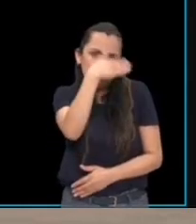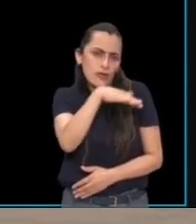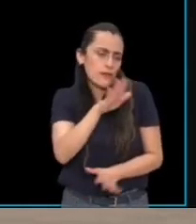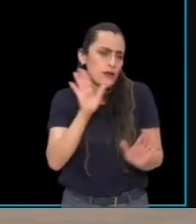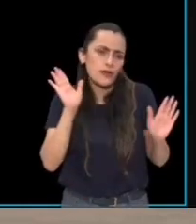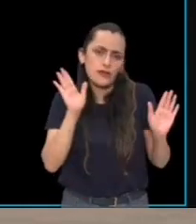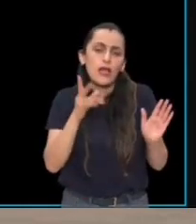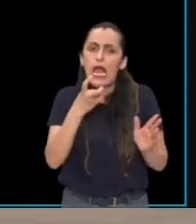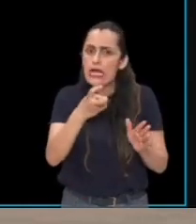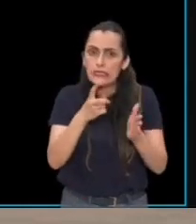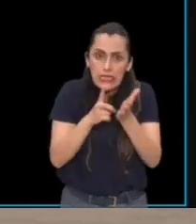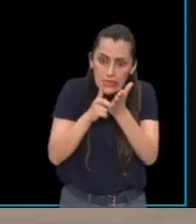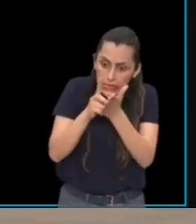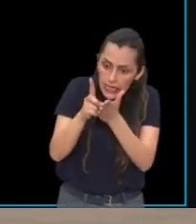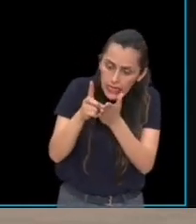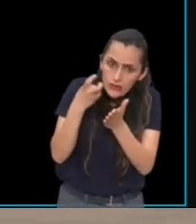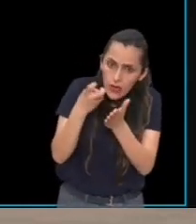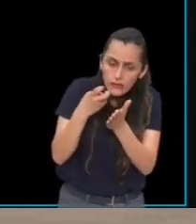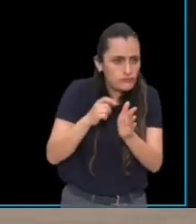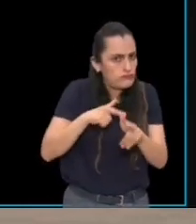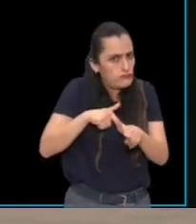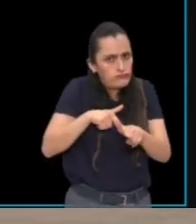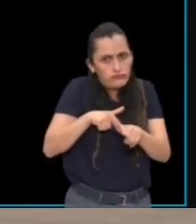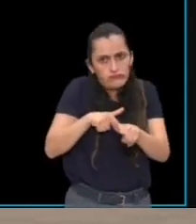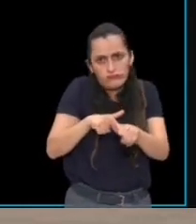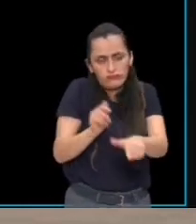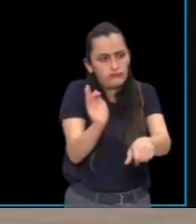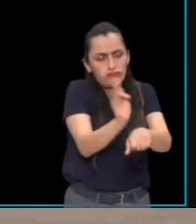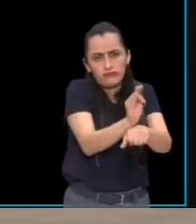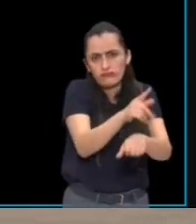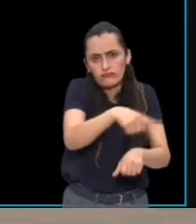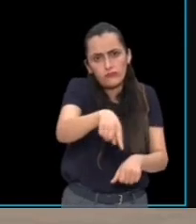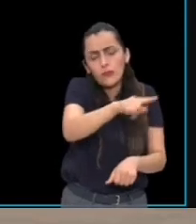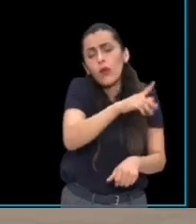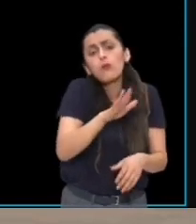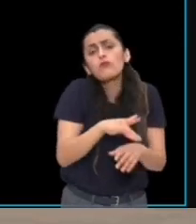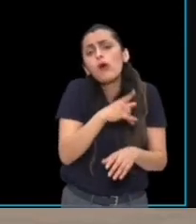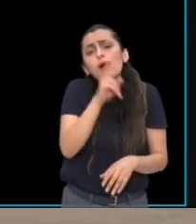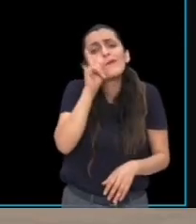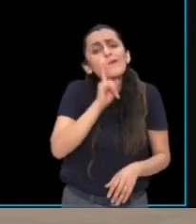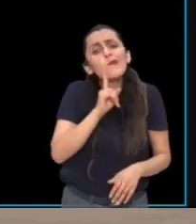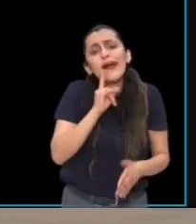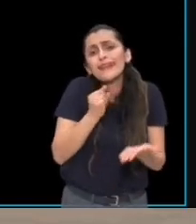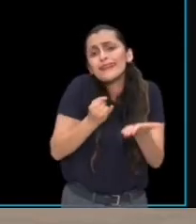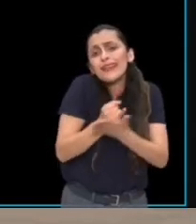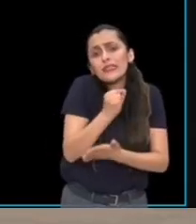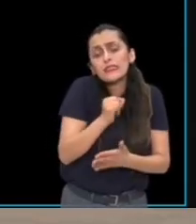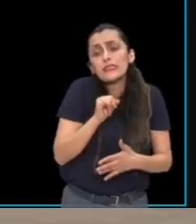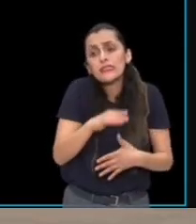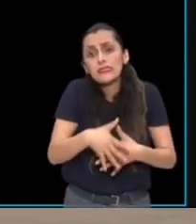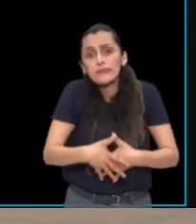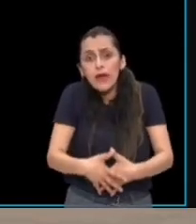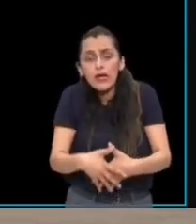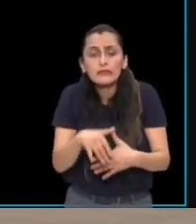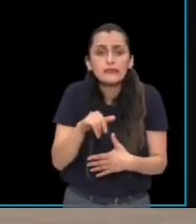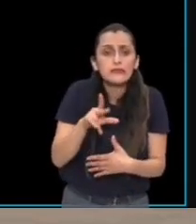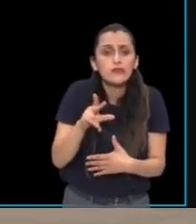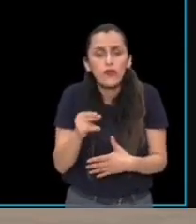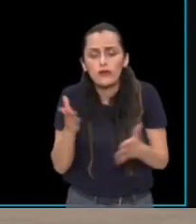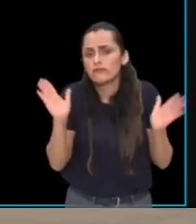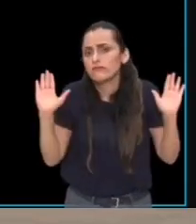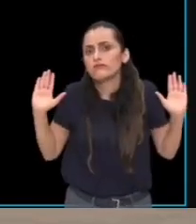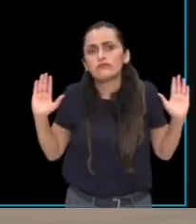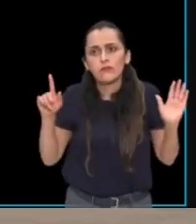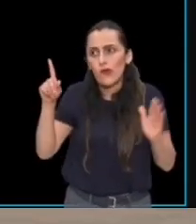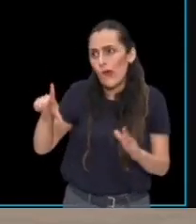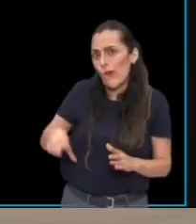que se tiene que mantener y que tenemos que nosotros también sostener, sobre todo porque es un derecho de las mujeres a decidir. Yo creo que lo que el gobierno, lo que la Cámara de